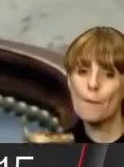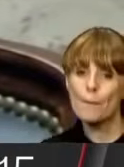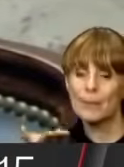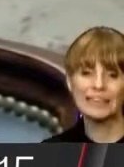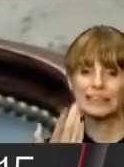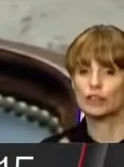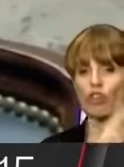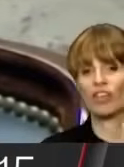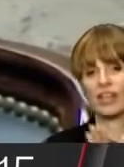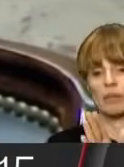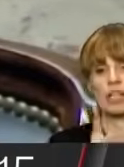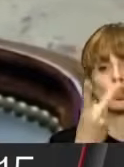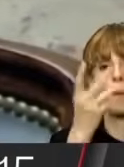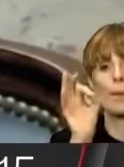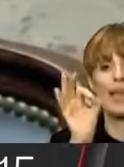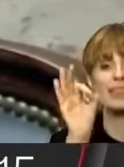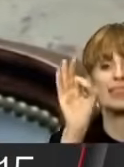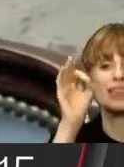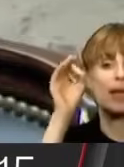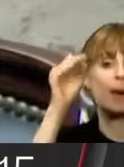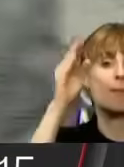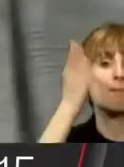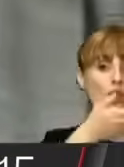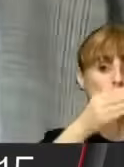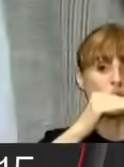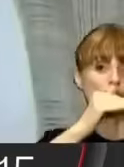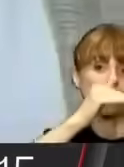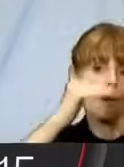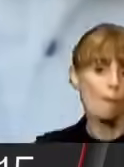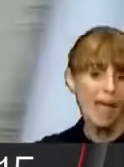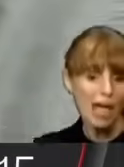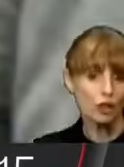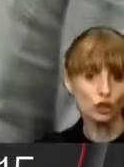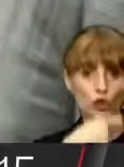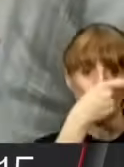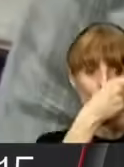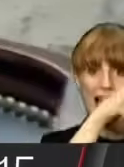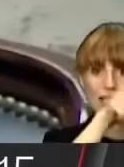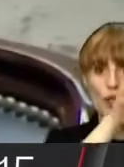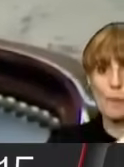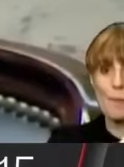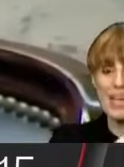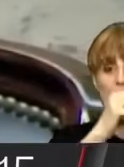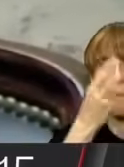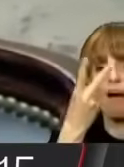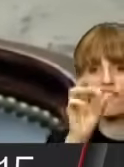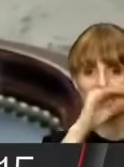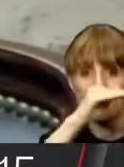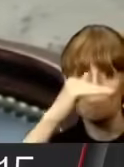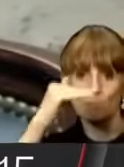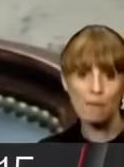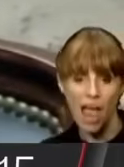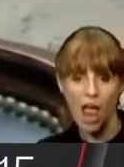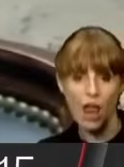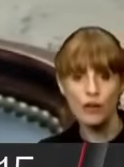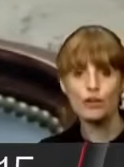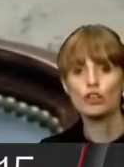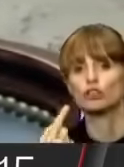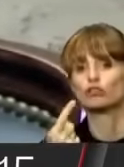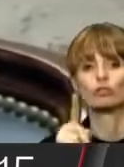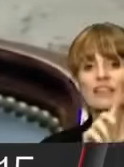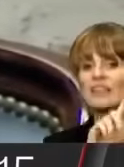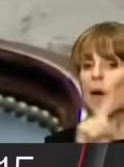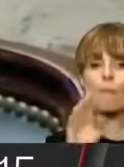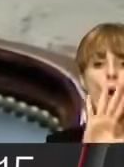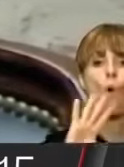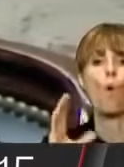que vamos a cobrar, un 20% menos, no se puede acumular jubilación y pensión y además no es